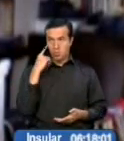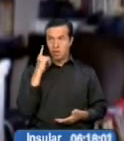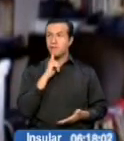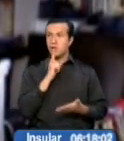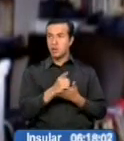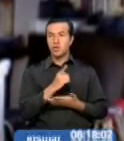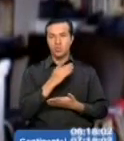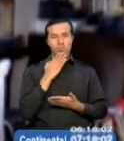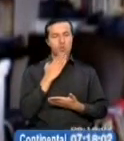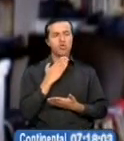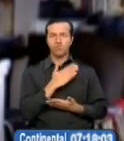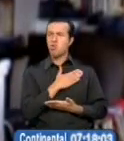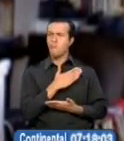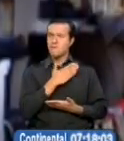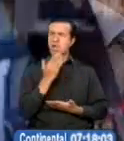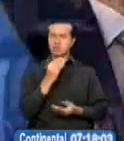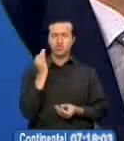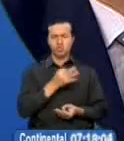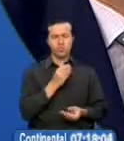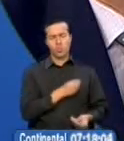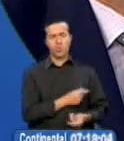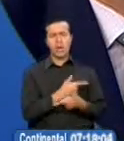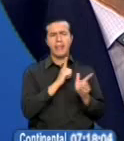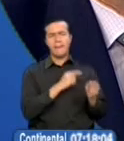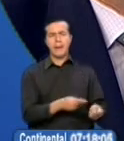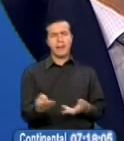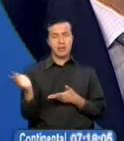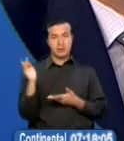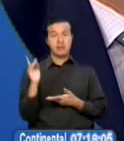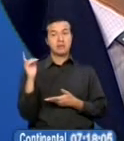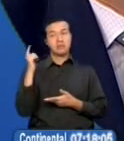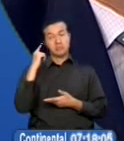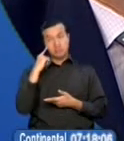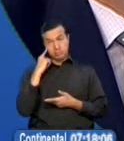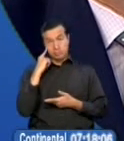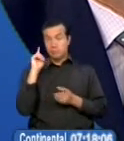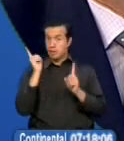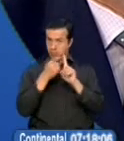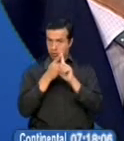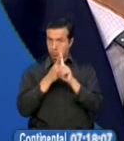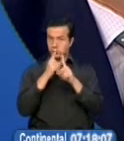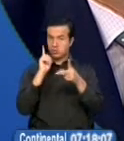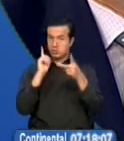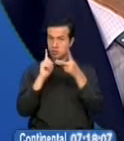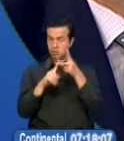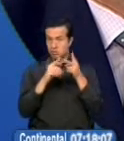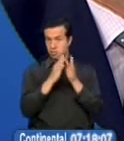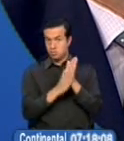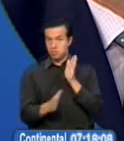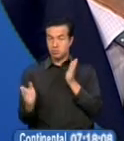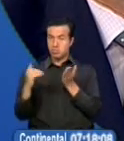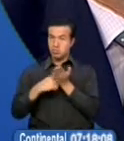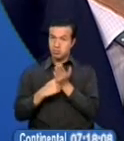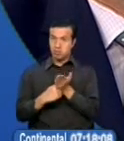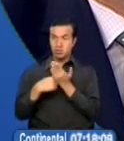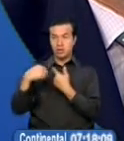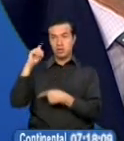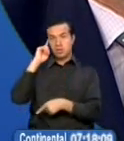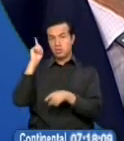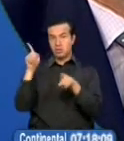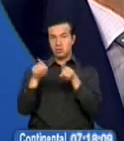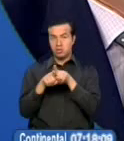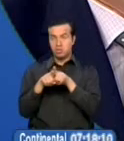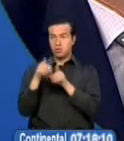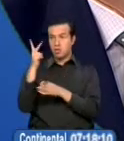buena voluntad y de buena fe en la negociación. Luego, el contenido de la negociación ha sido acordado entre